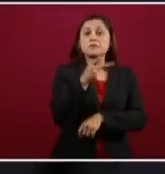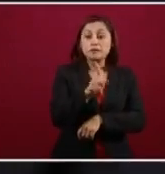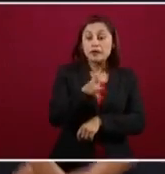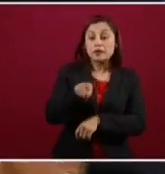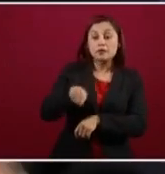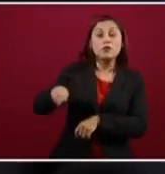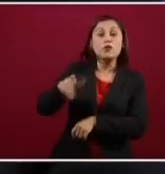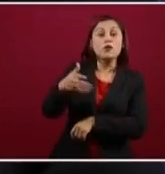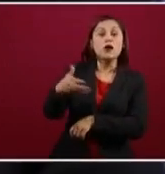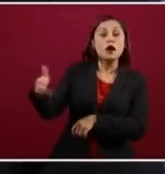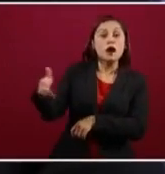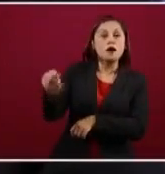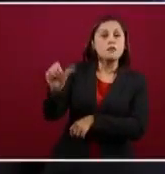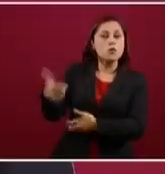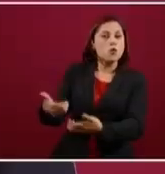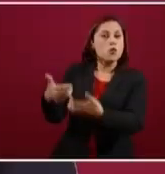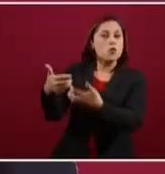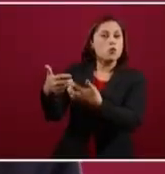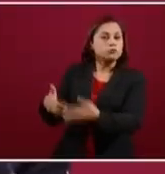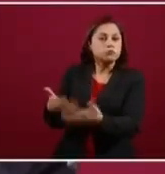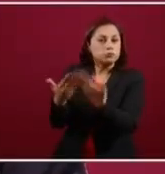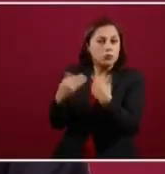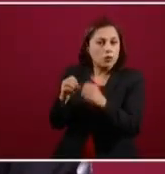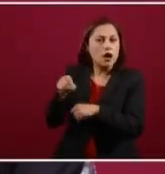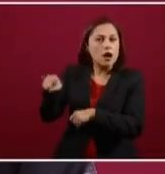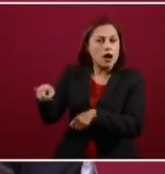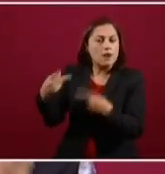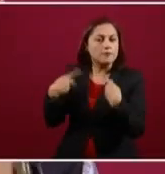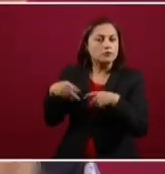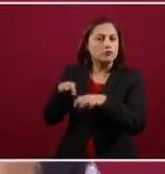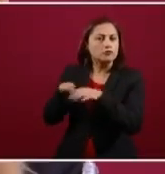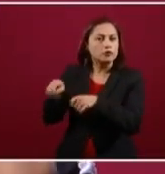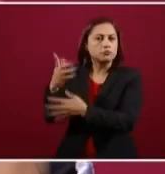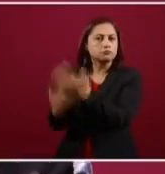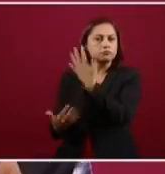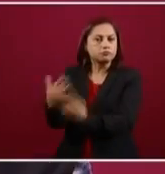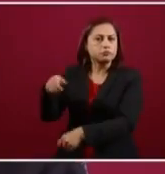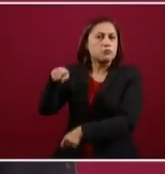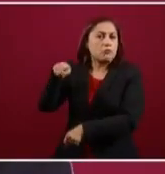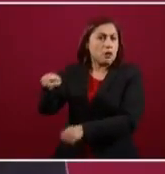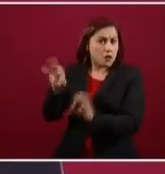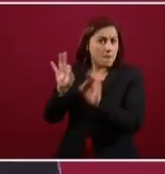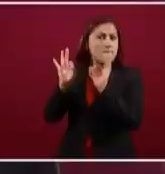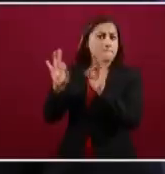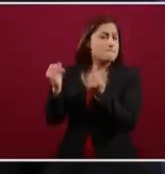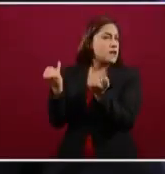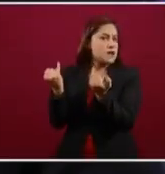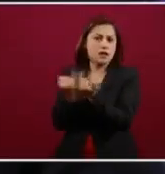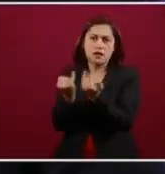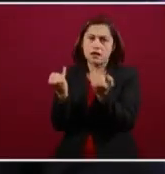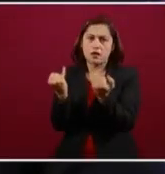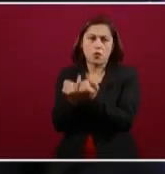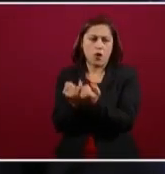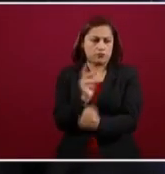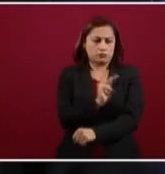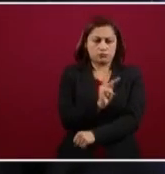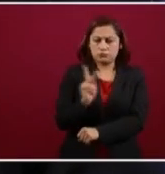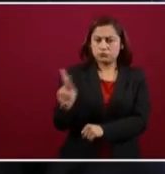también importa. Eso no lo conciben los